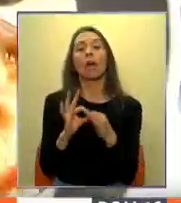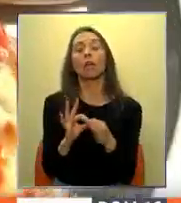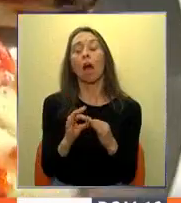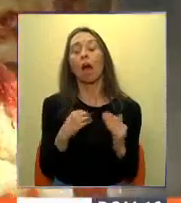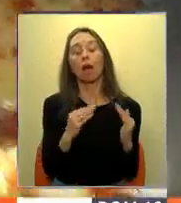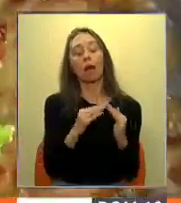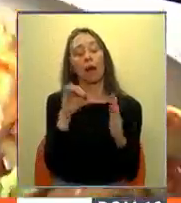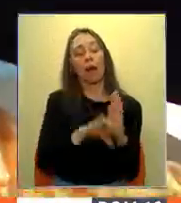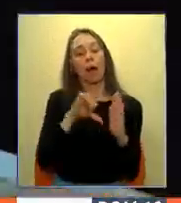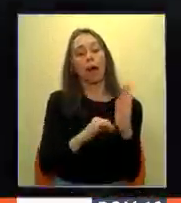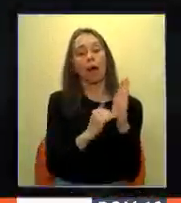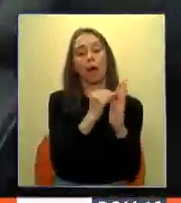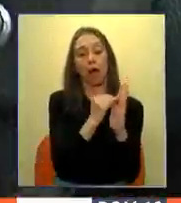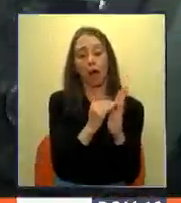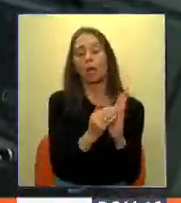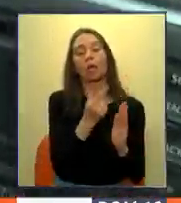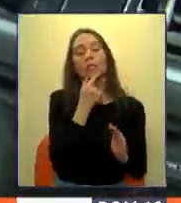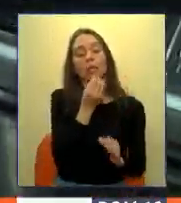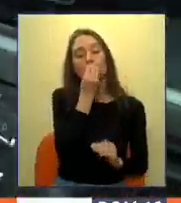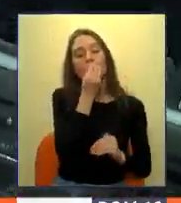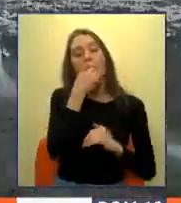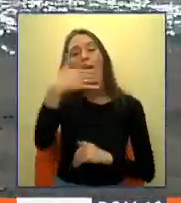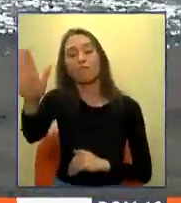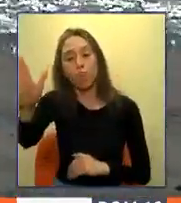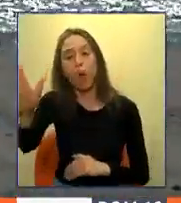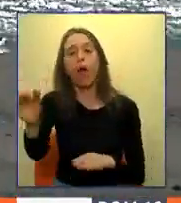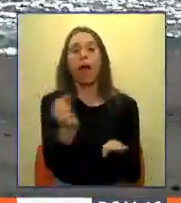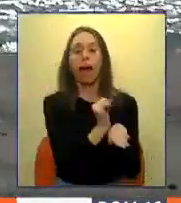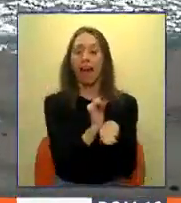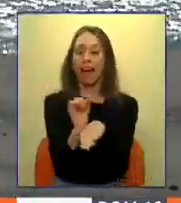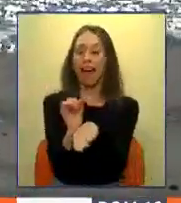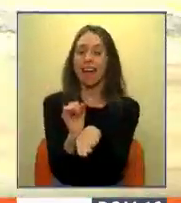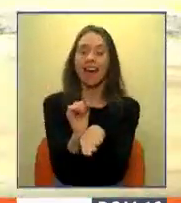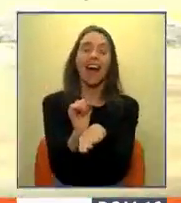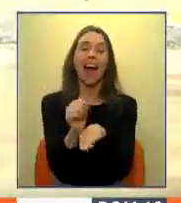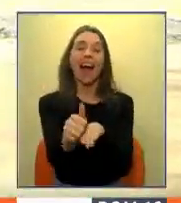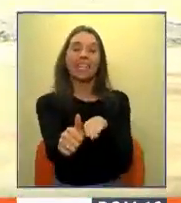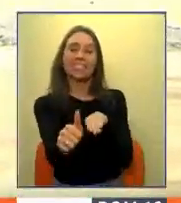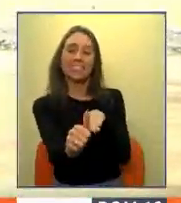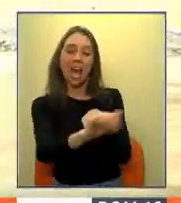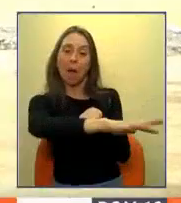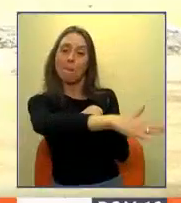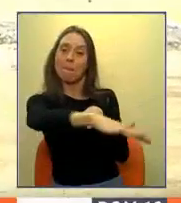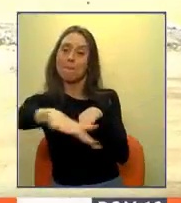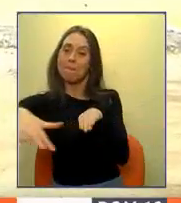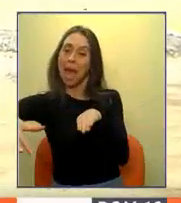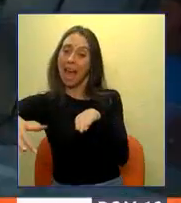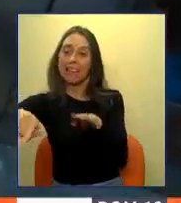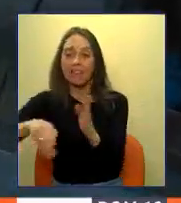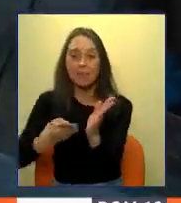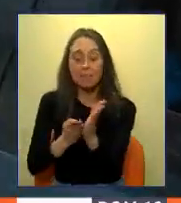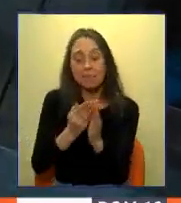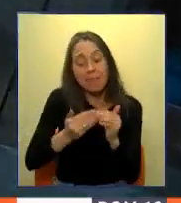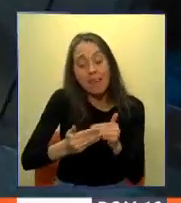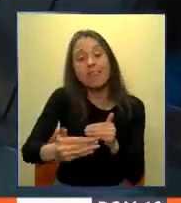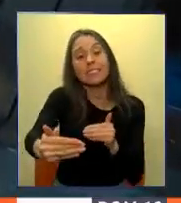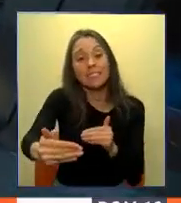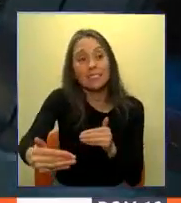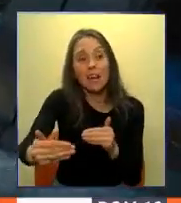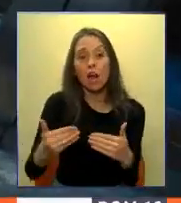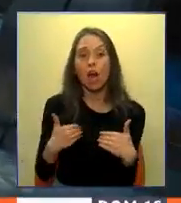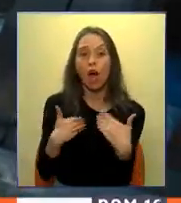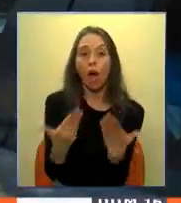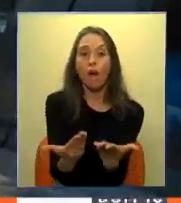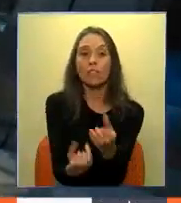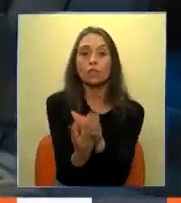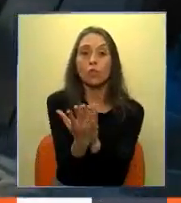sus casas, poder comer fuera de ellas y hacerlo a metros del mar. Y en este nuevo comienzo también ofrecen una nueva